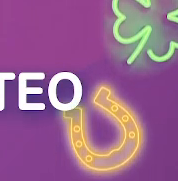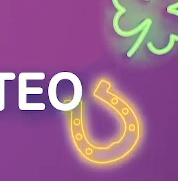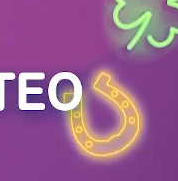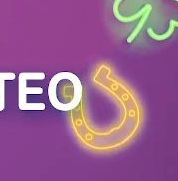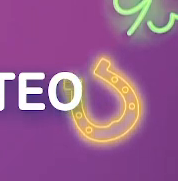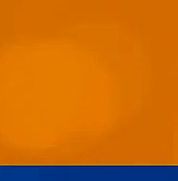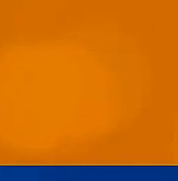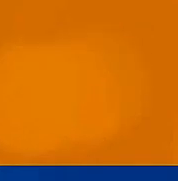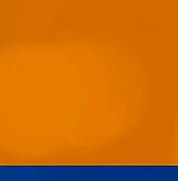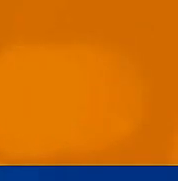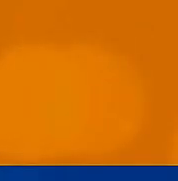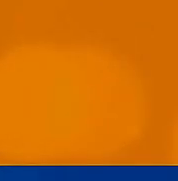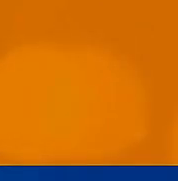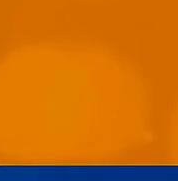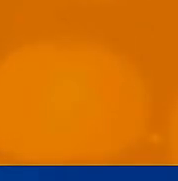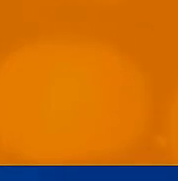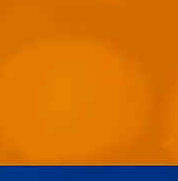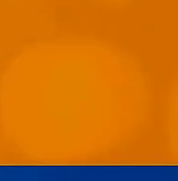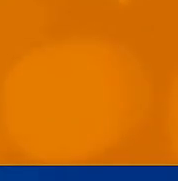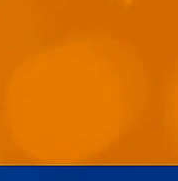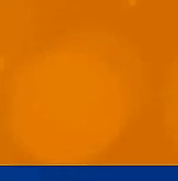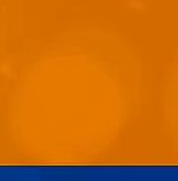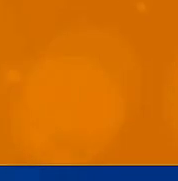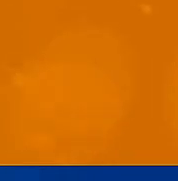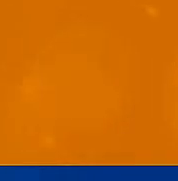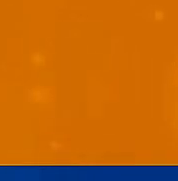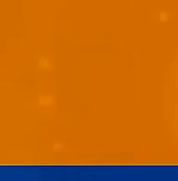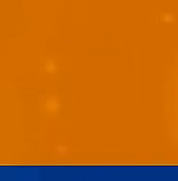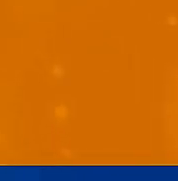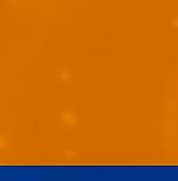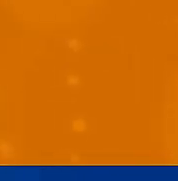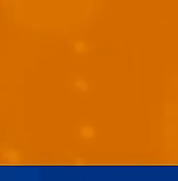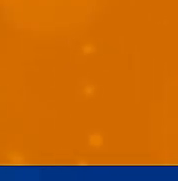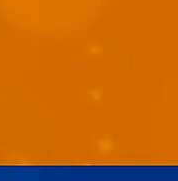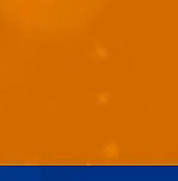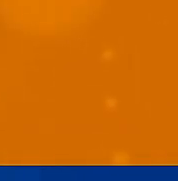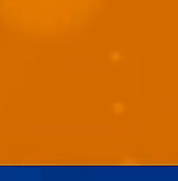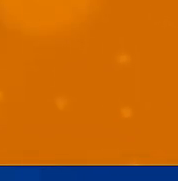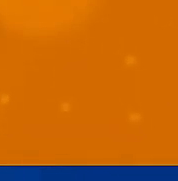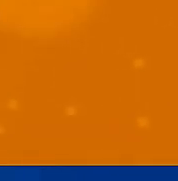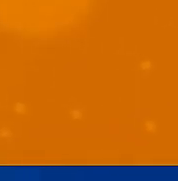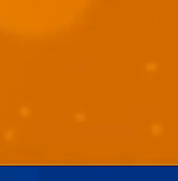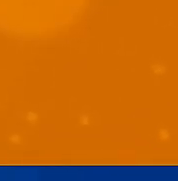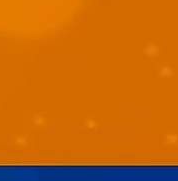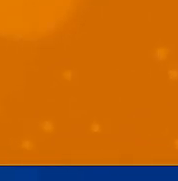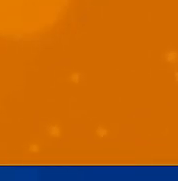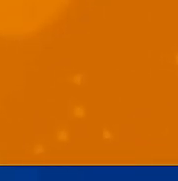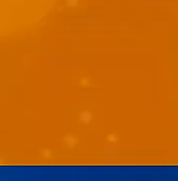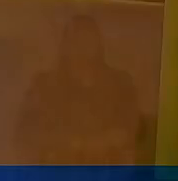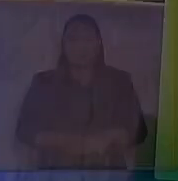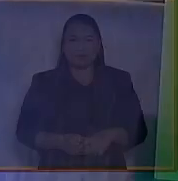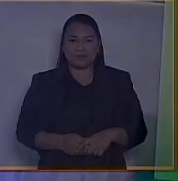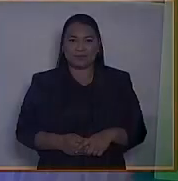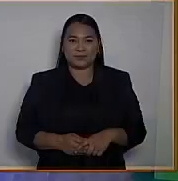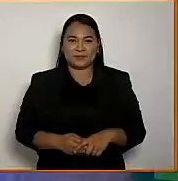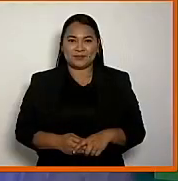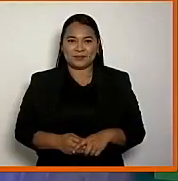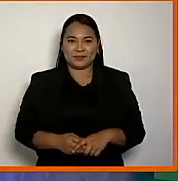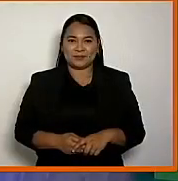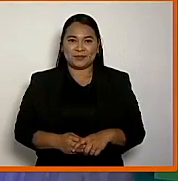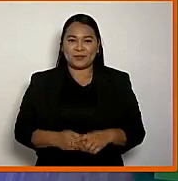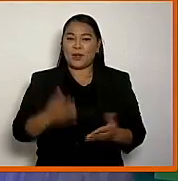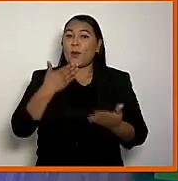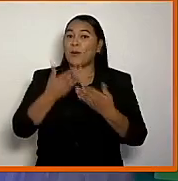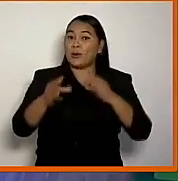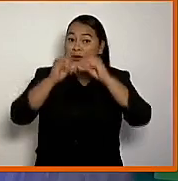mucha suerte tendré. Bienvenidos al sorteo Loto. ¡Loto! ¡Te cambia la vida! Muy